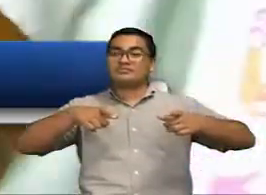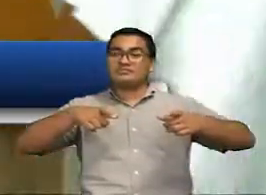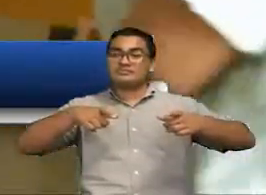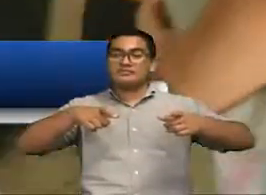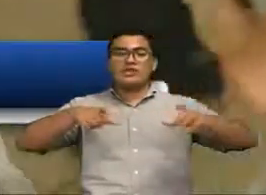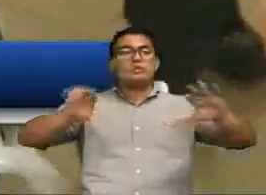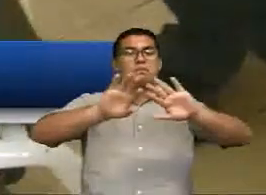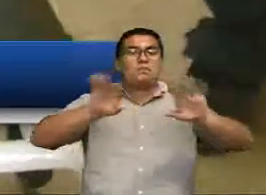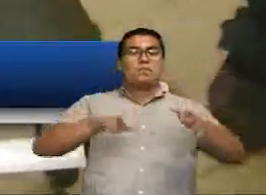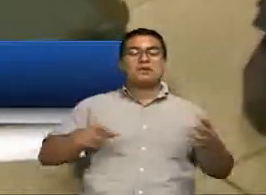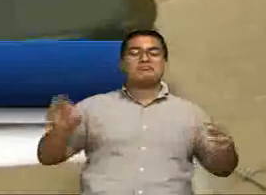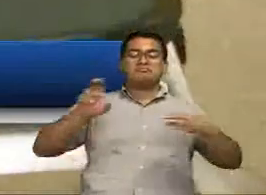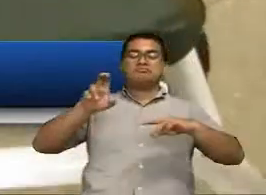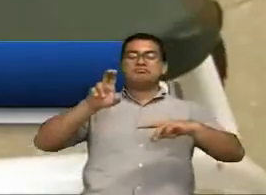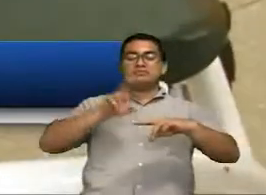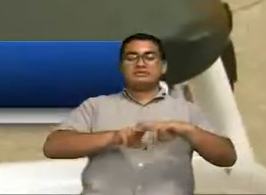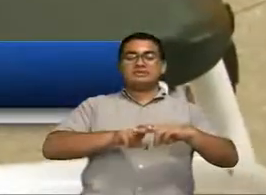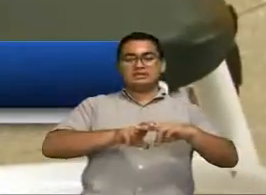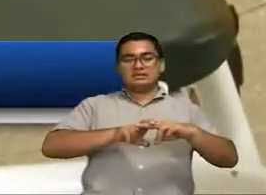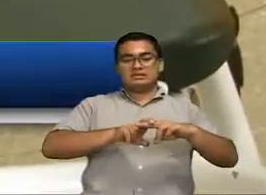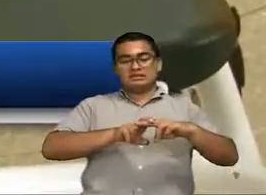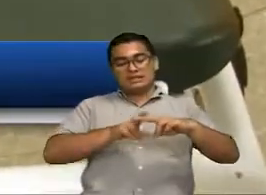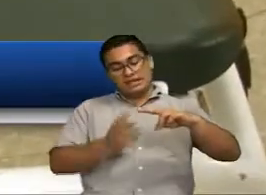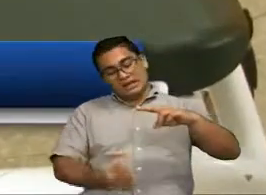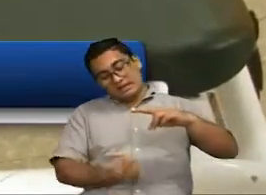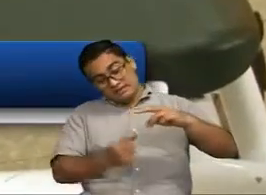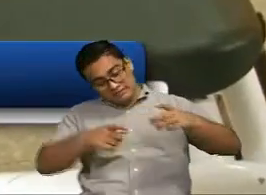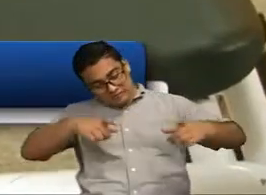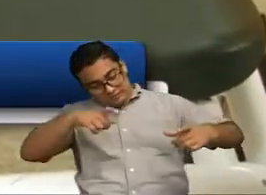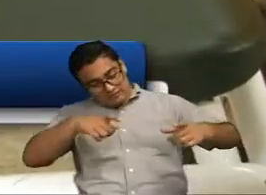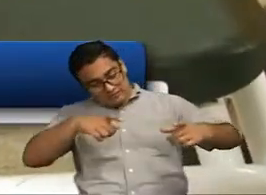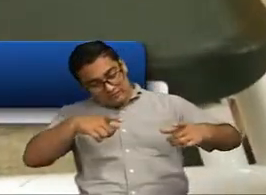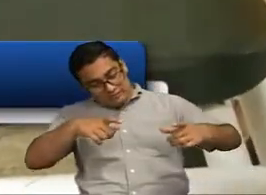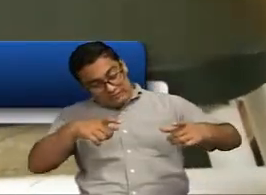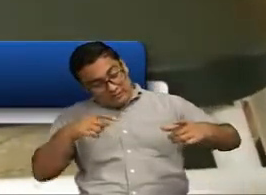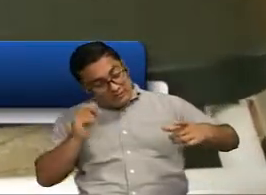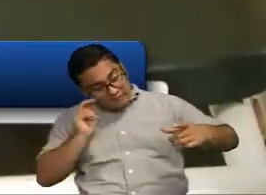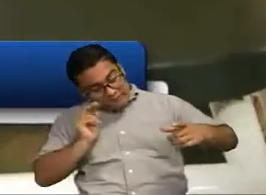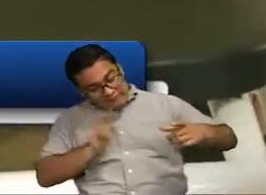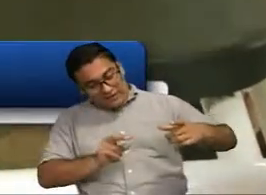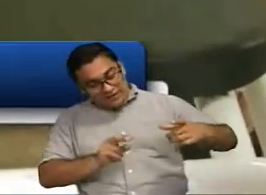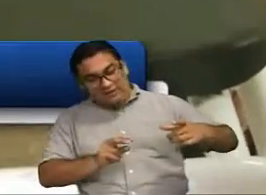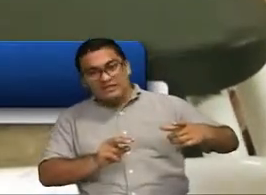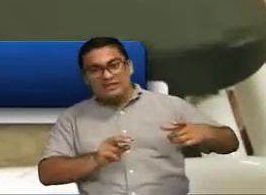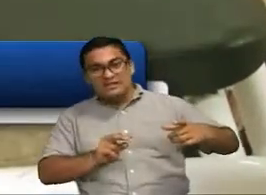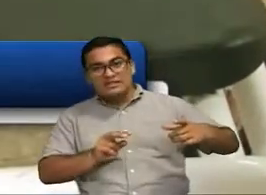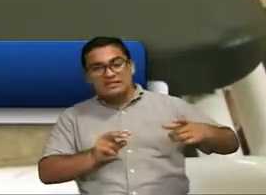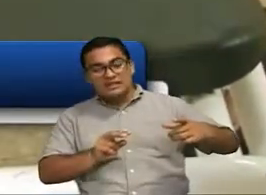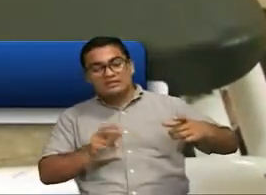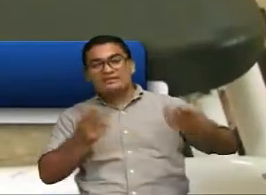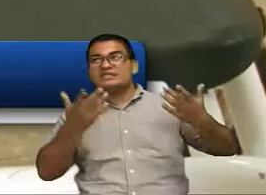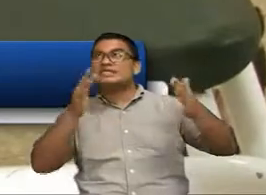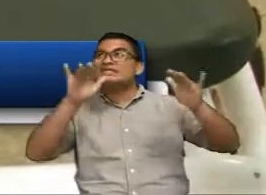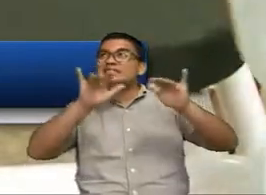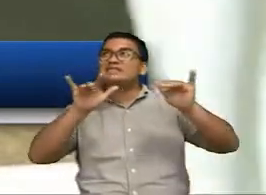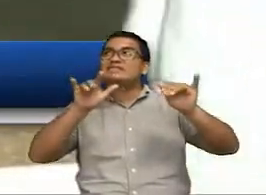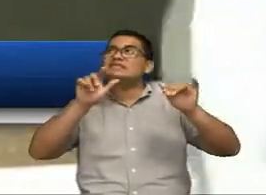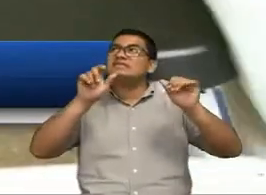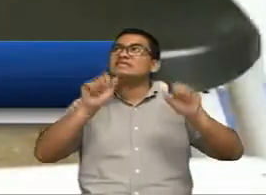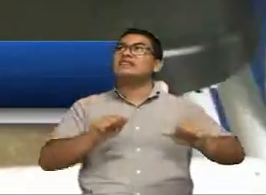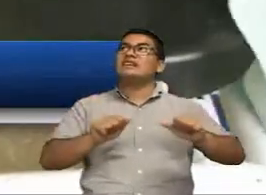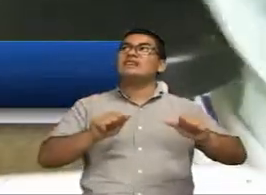paciente se sienta y entonces uno por atrás está viéndola si ya, o por delante, si ya, a veces